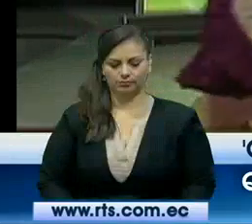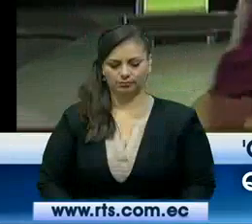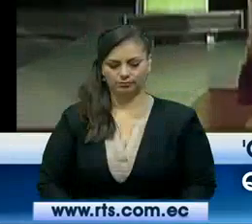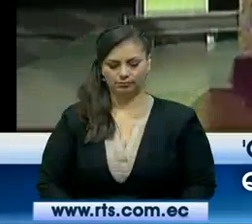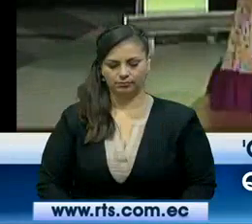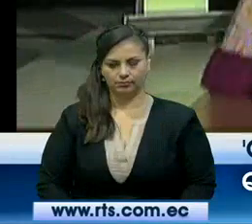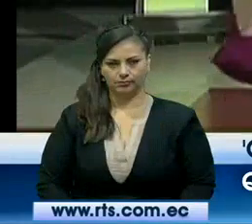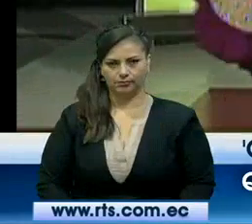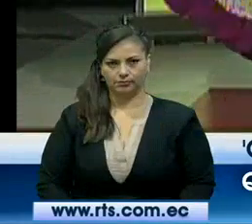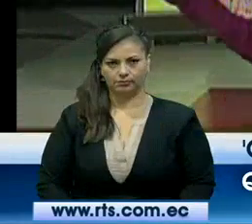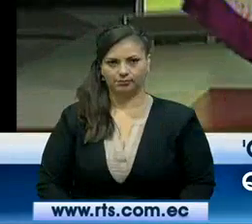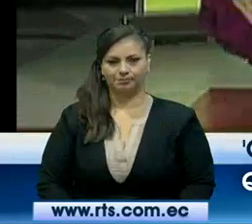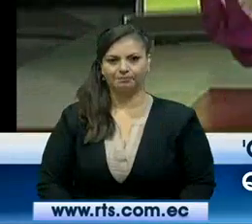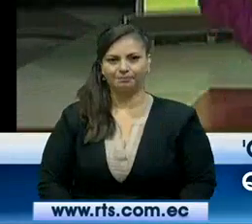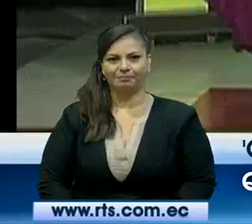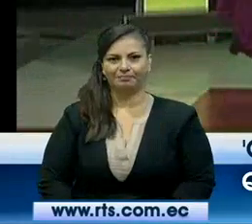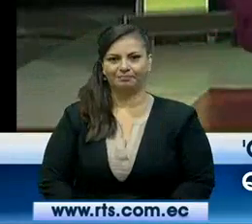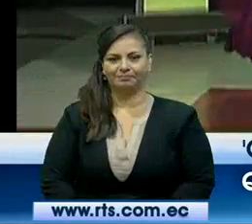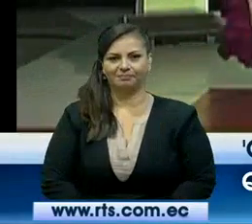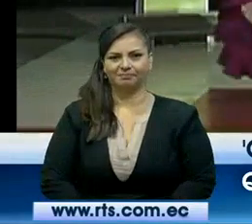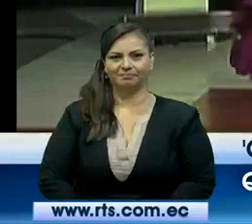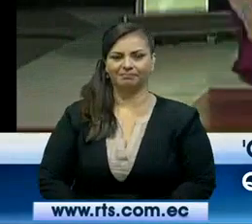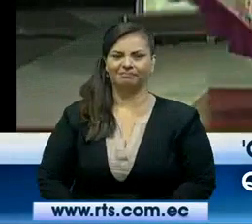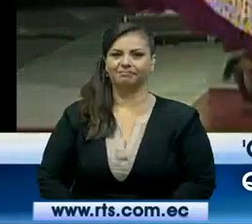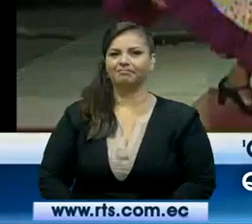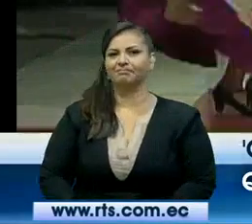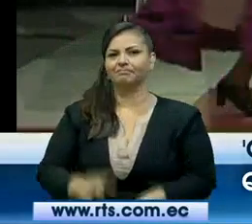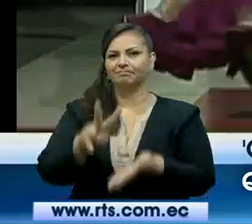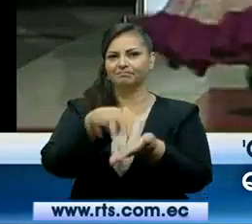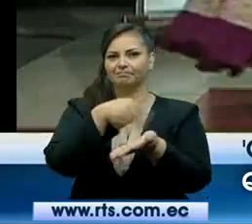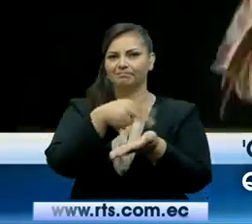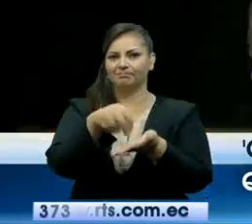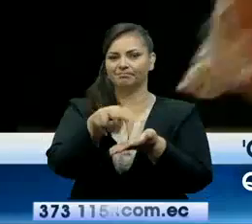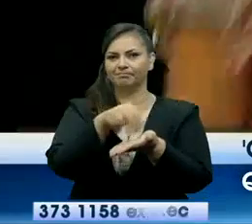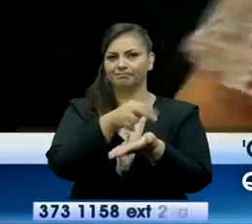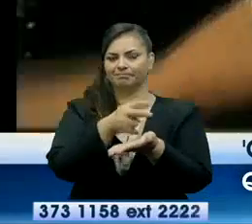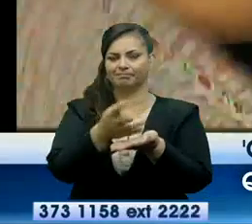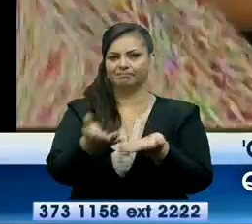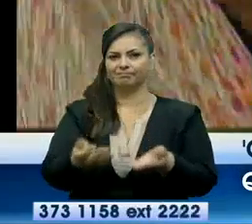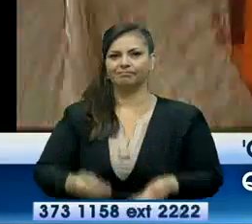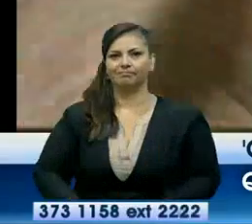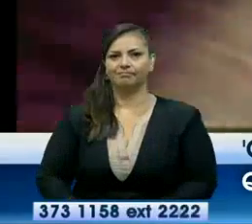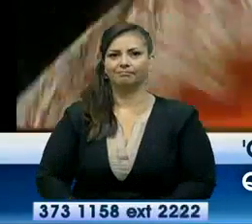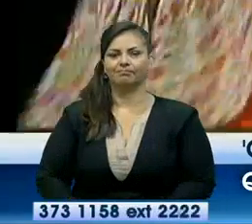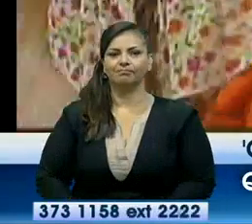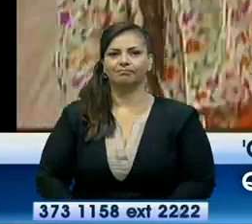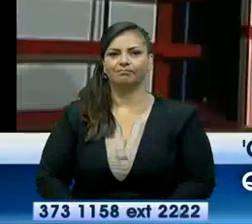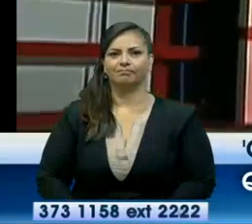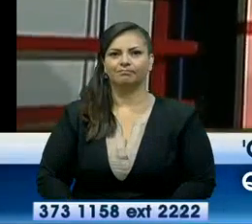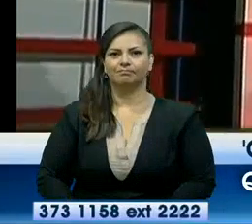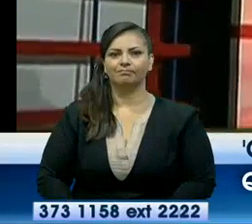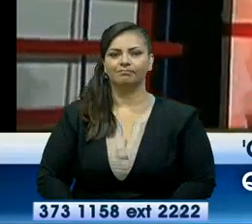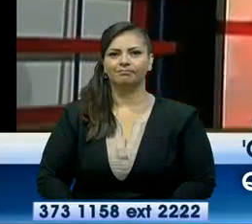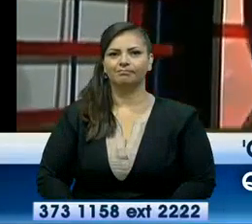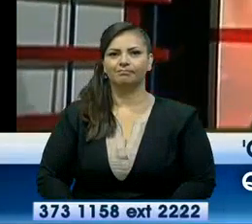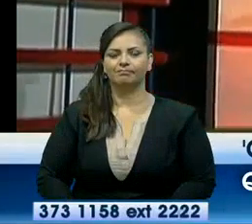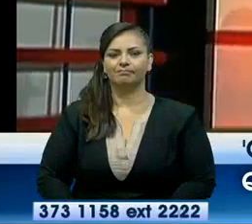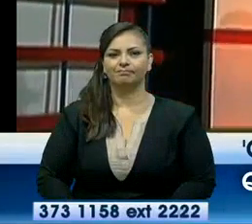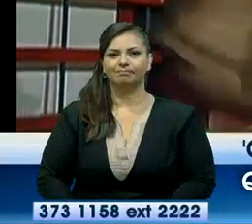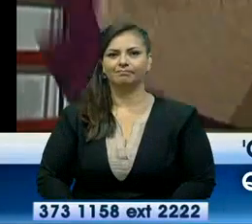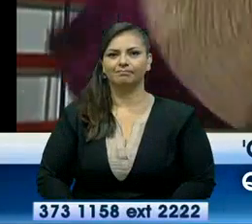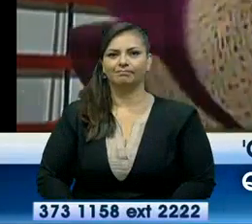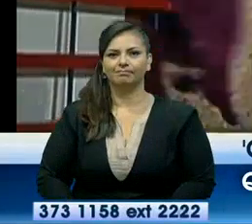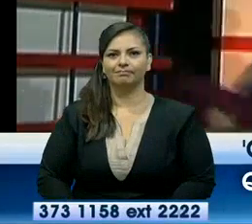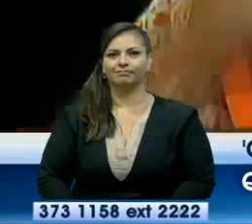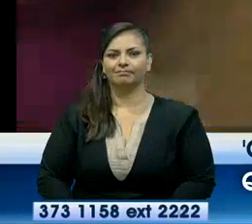no siempre es también mi raza descubran esta tradición en mi vida